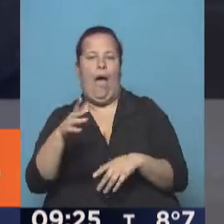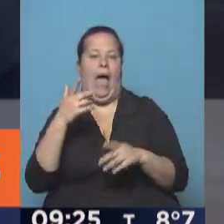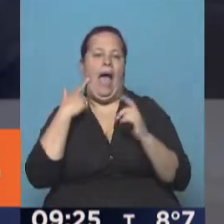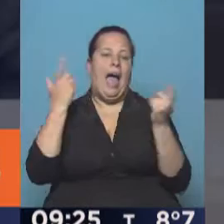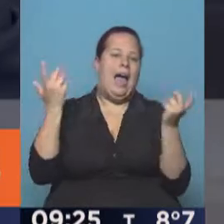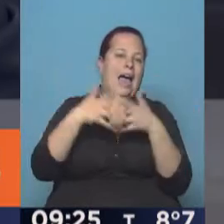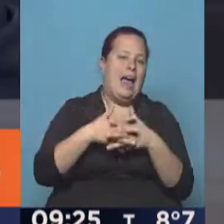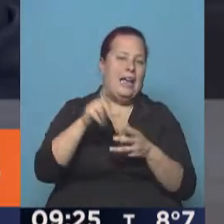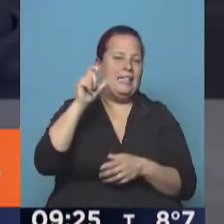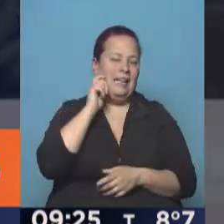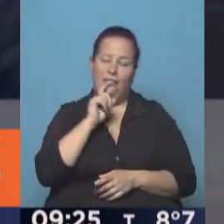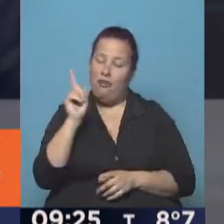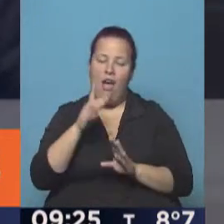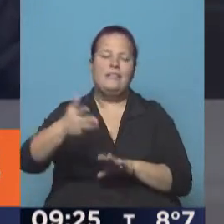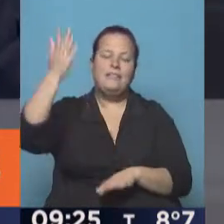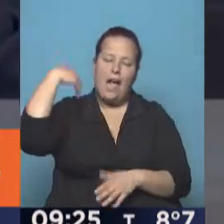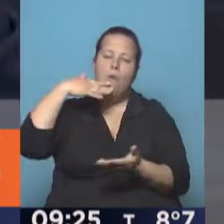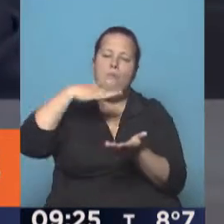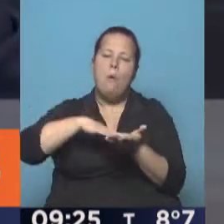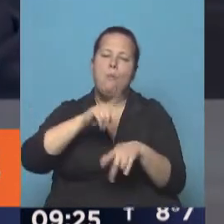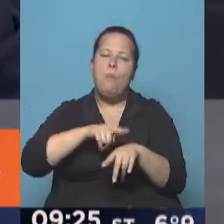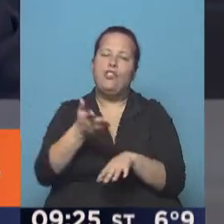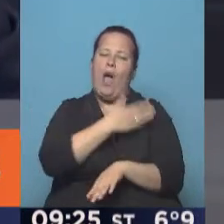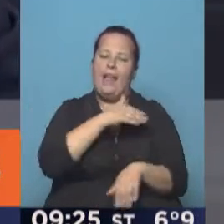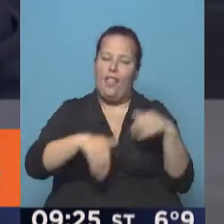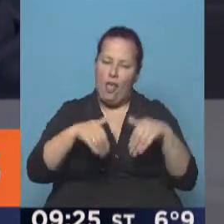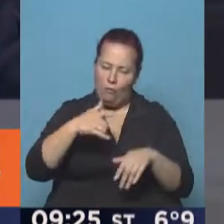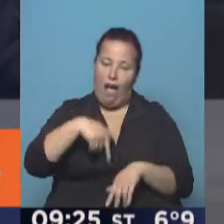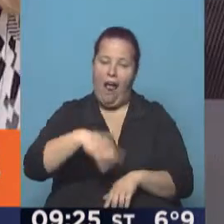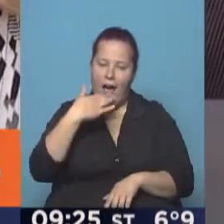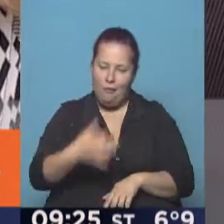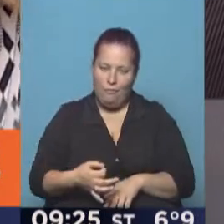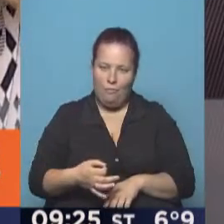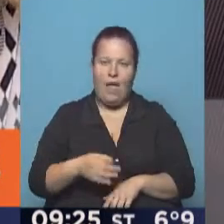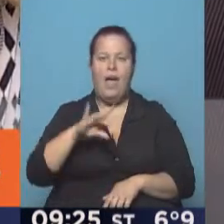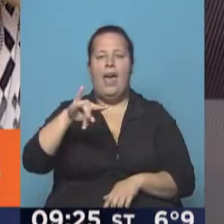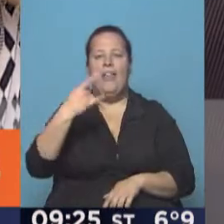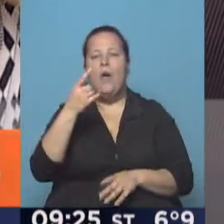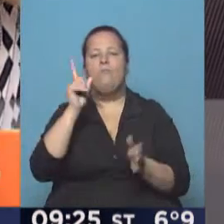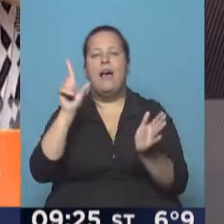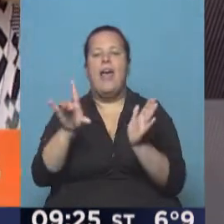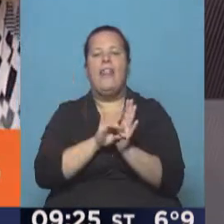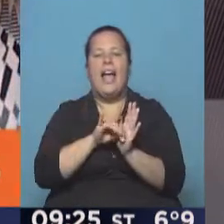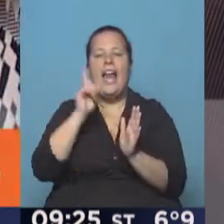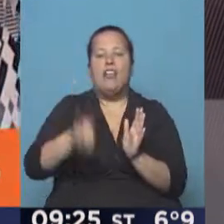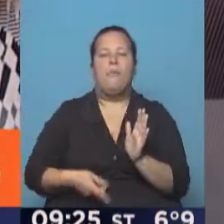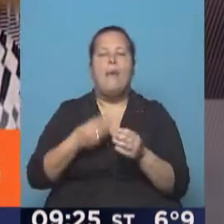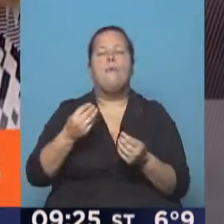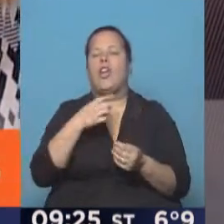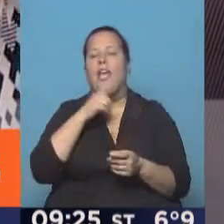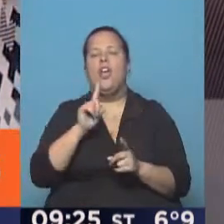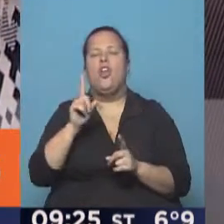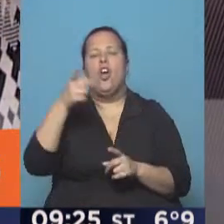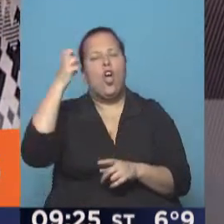esperada unificación de la CGT. Era una promesa de campaña que se está cumpliendo. Que sea por DNU era para no ¿por qué no